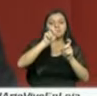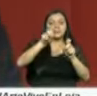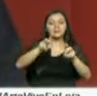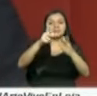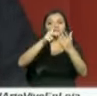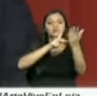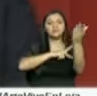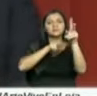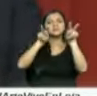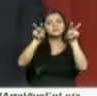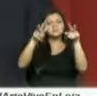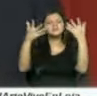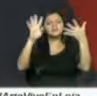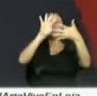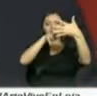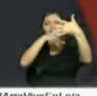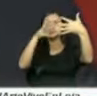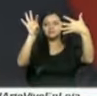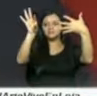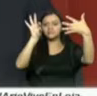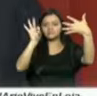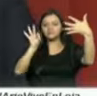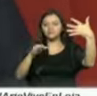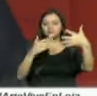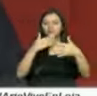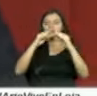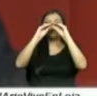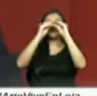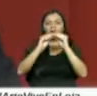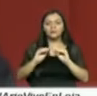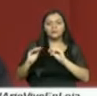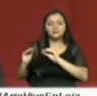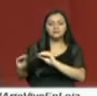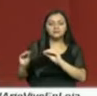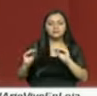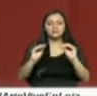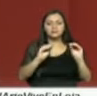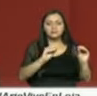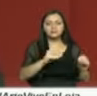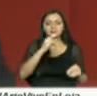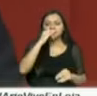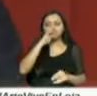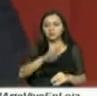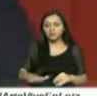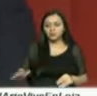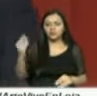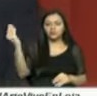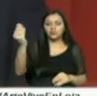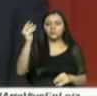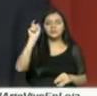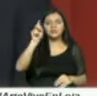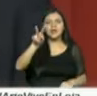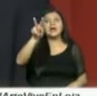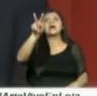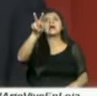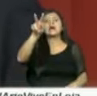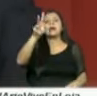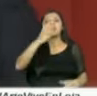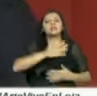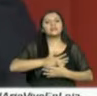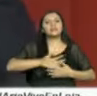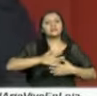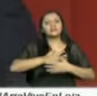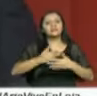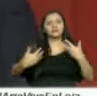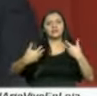programación. De esta manera estamos contribuyendo a la formación de espectadores informados y exigentes que disfrutan de las